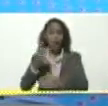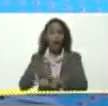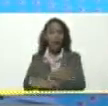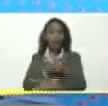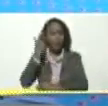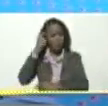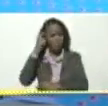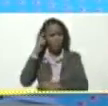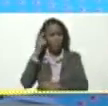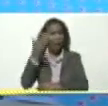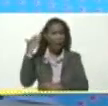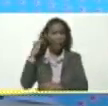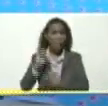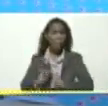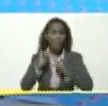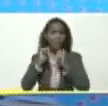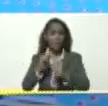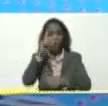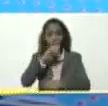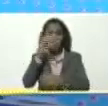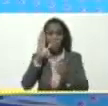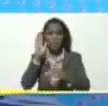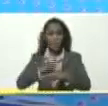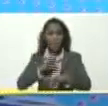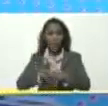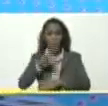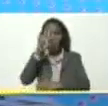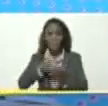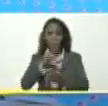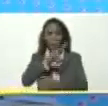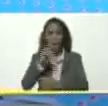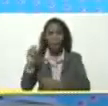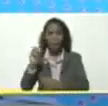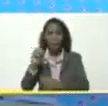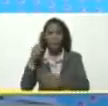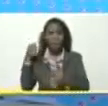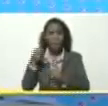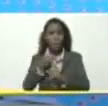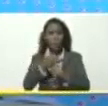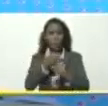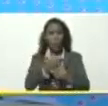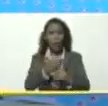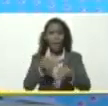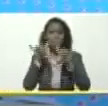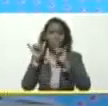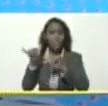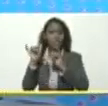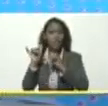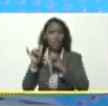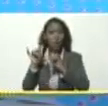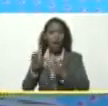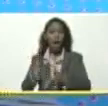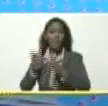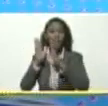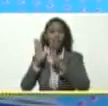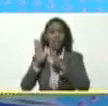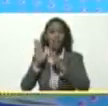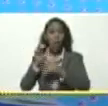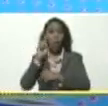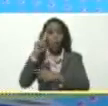ustedes, empezando el año pasado, 2020, fue atacado el mismo almacén con